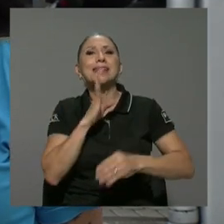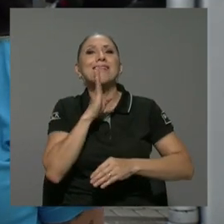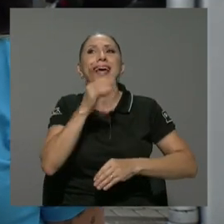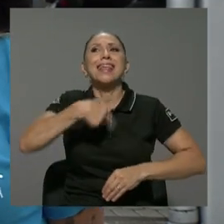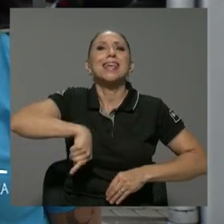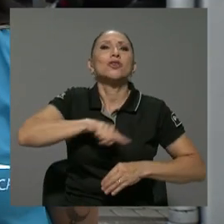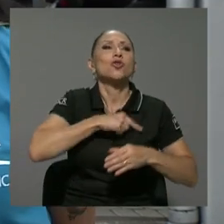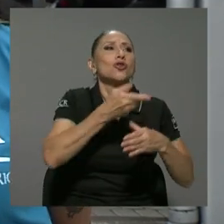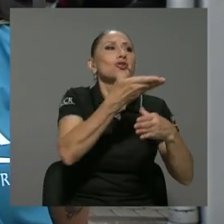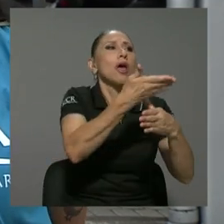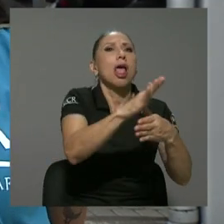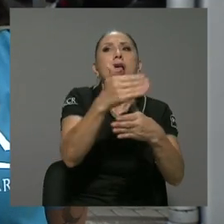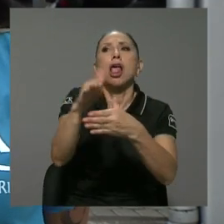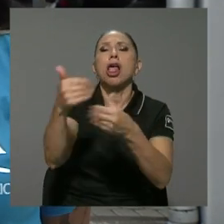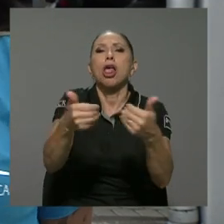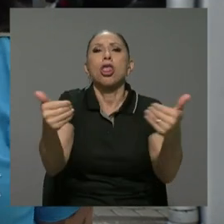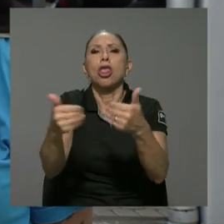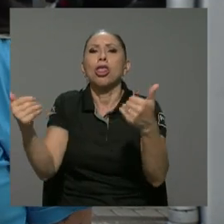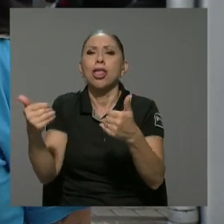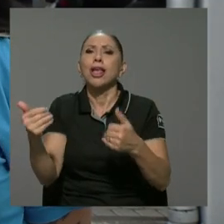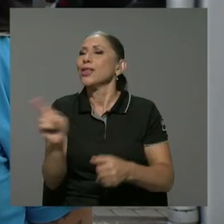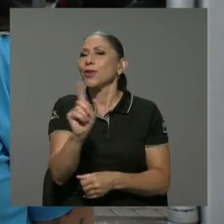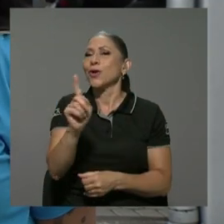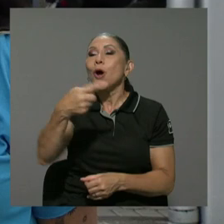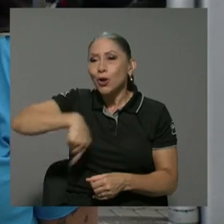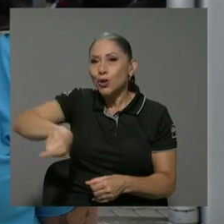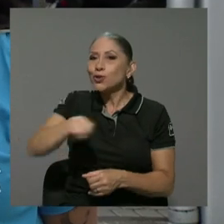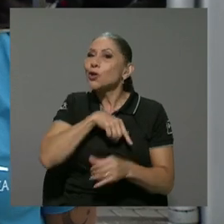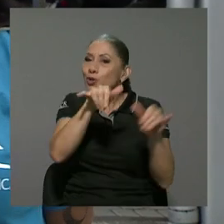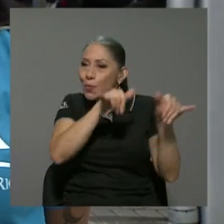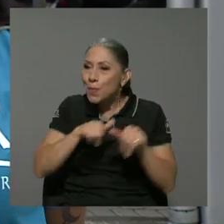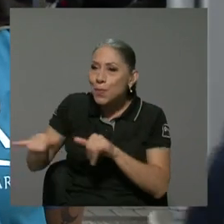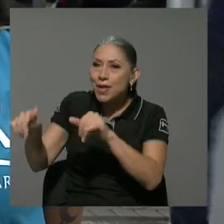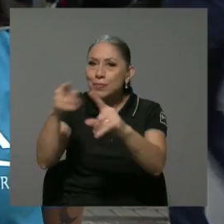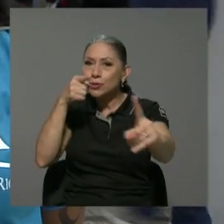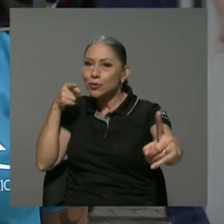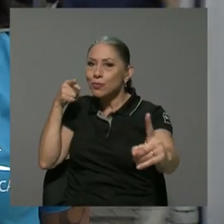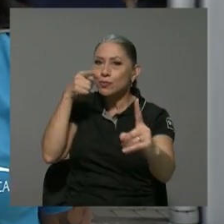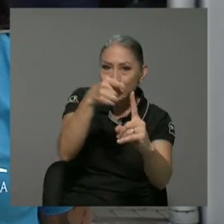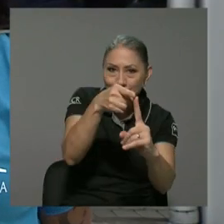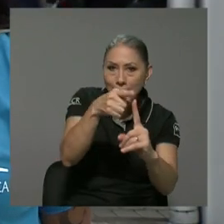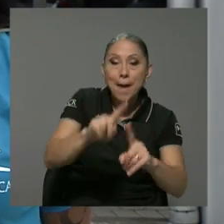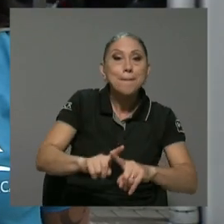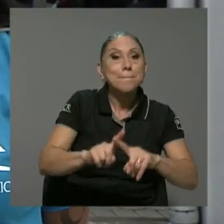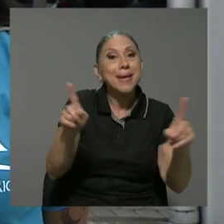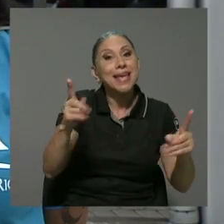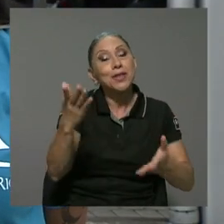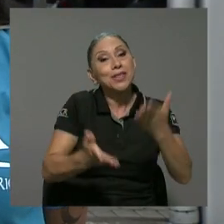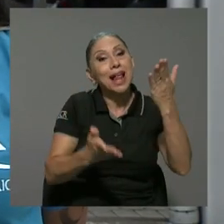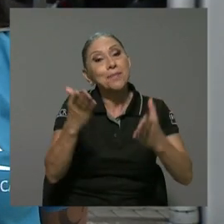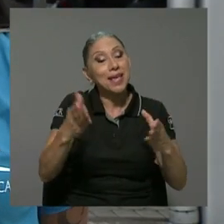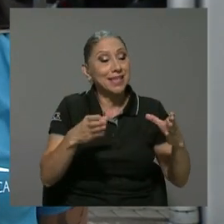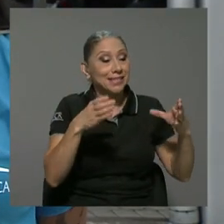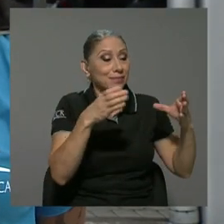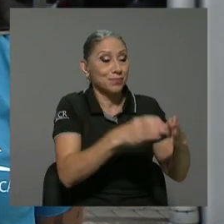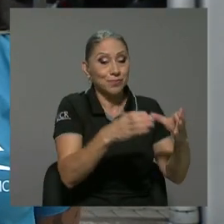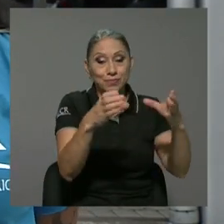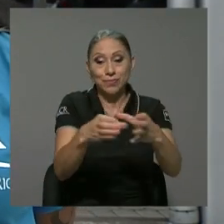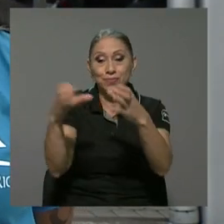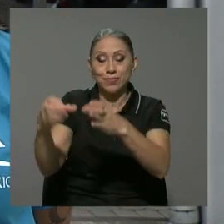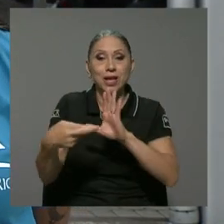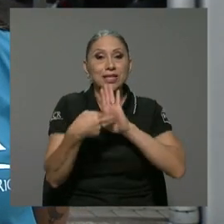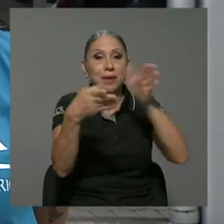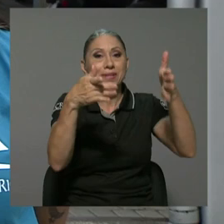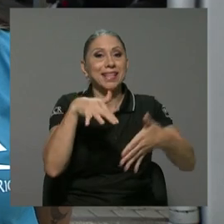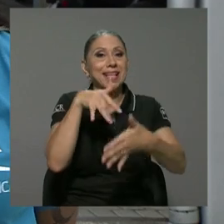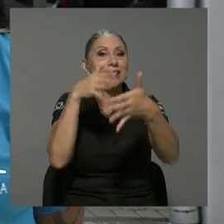cuestión de que la representante estudiantil en este año no responde a lo que la señora ministra de Educación quiera